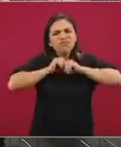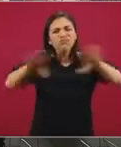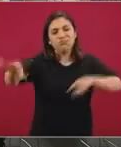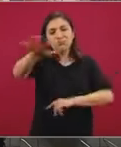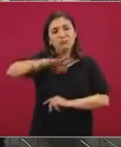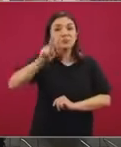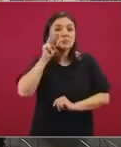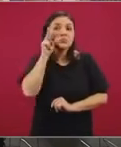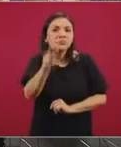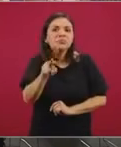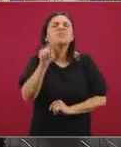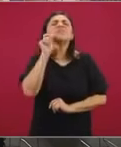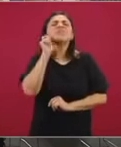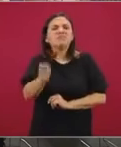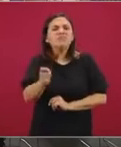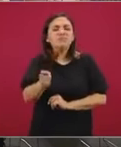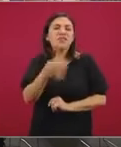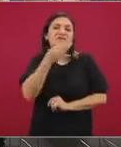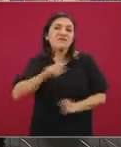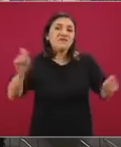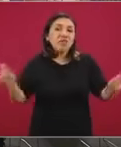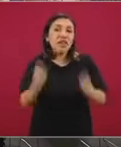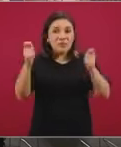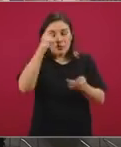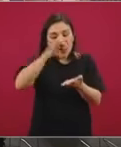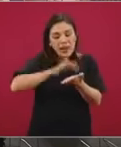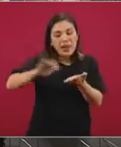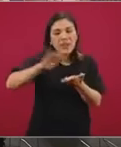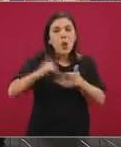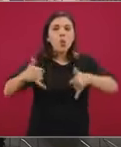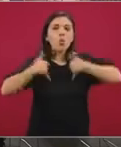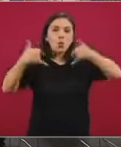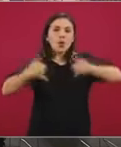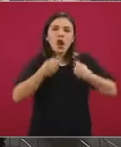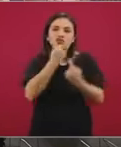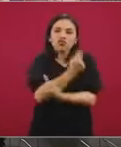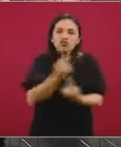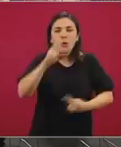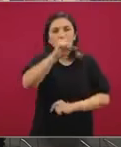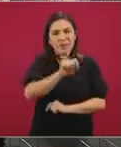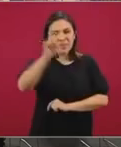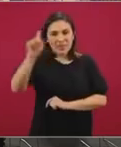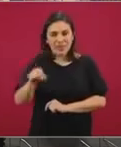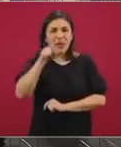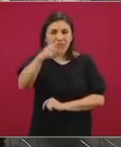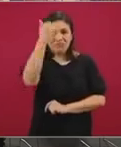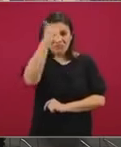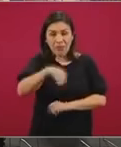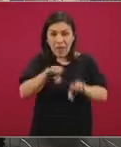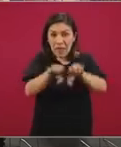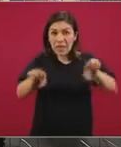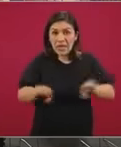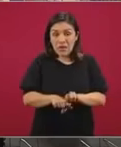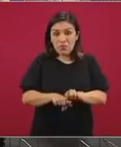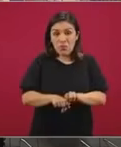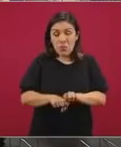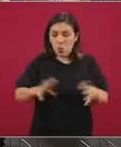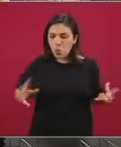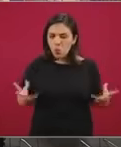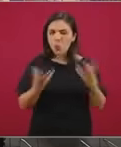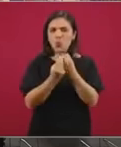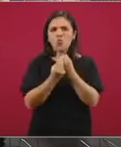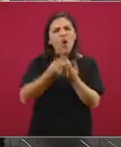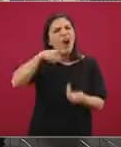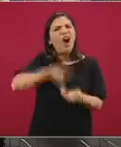ustedes este Festival de Literatura Infantil y Juvenil 2020. Como saben, el equipo conjunto